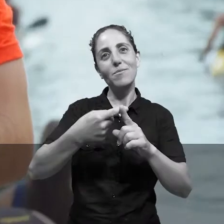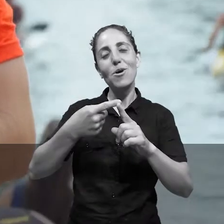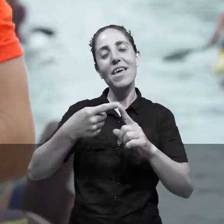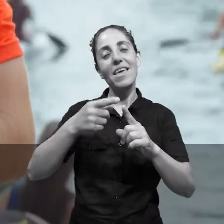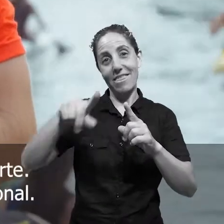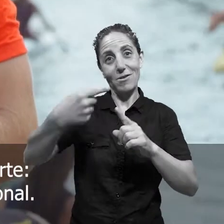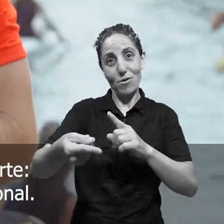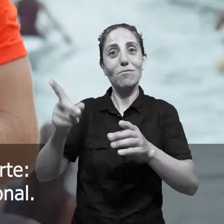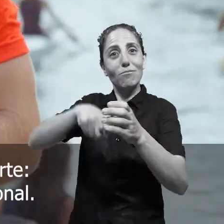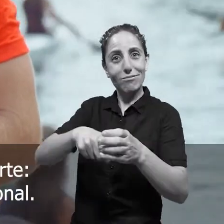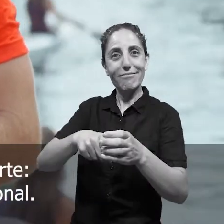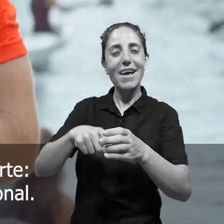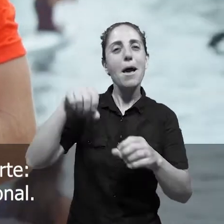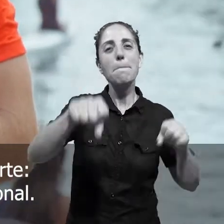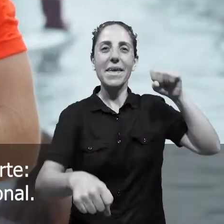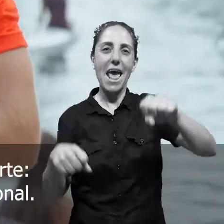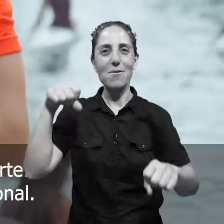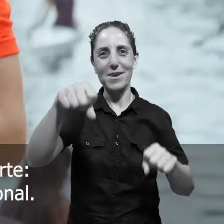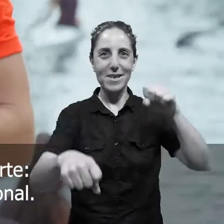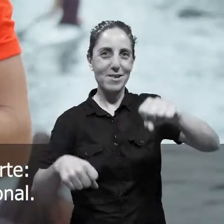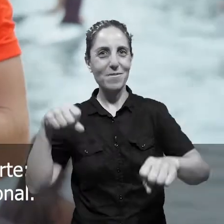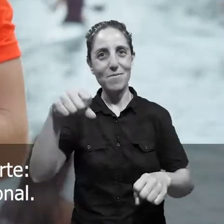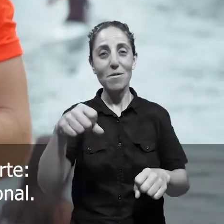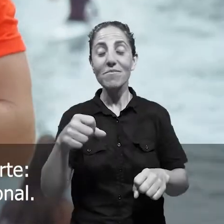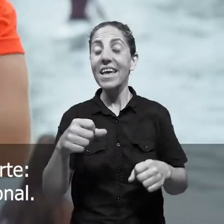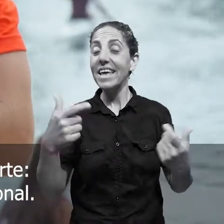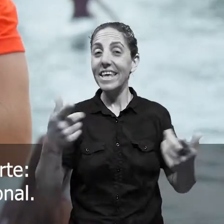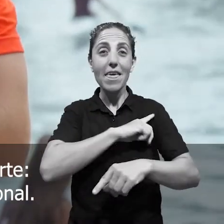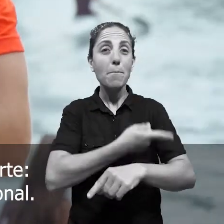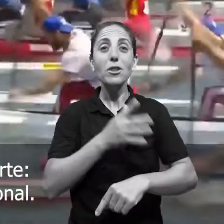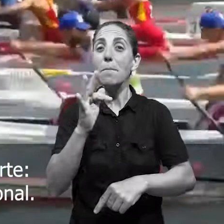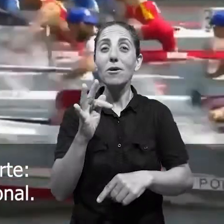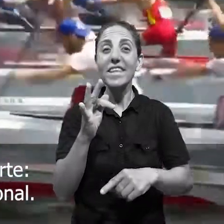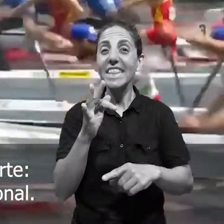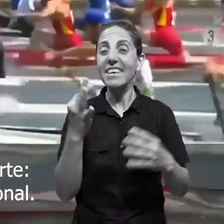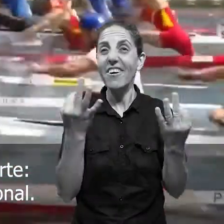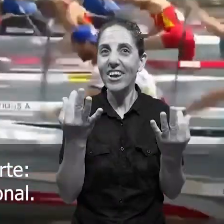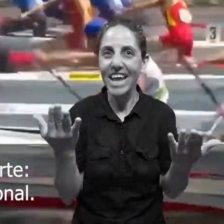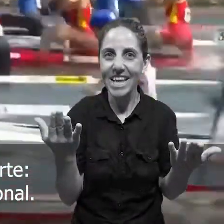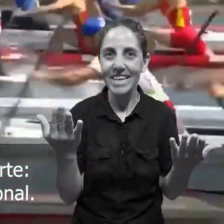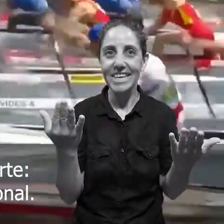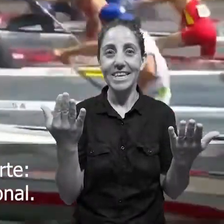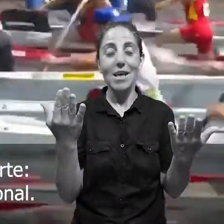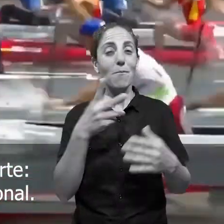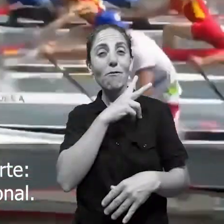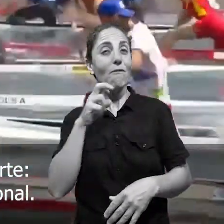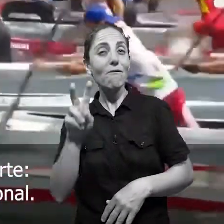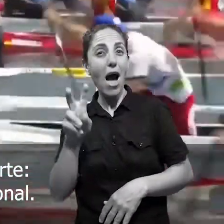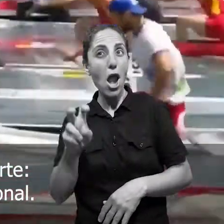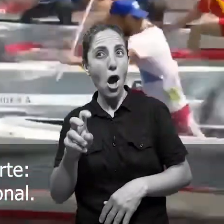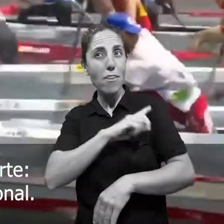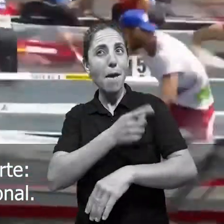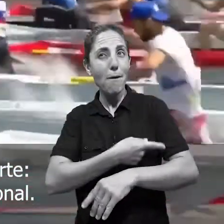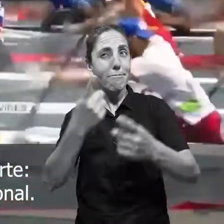a piragüismo. Y la verdad que lo bueno que tiene el deporte es que he podido pasar los valores del deporte y